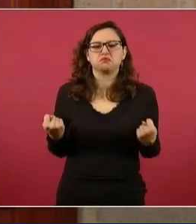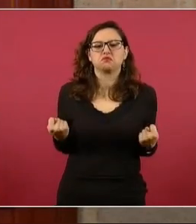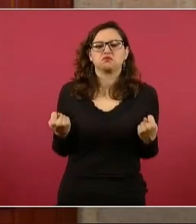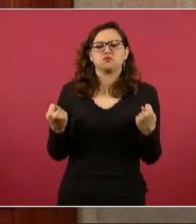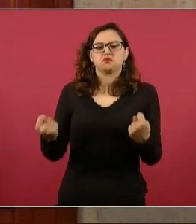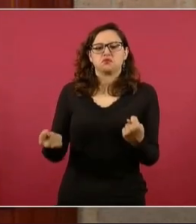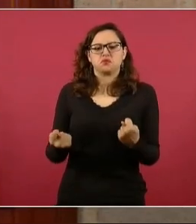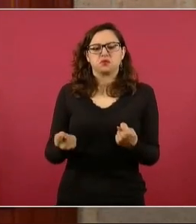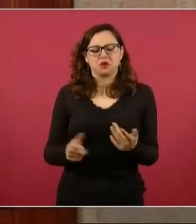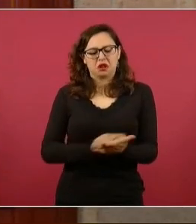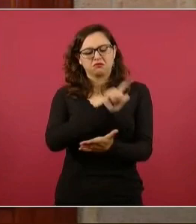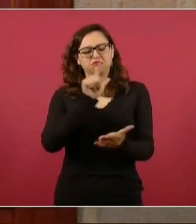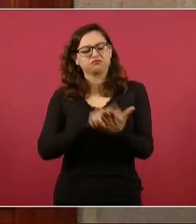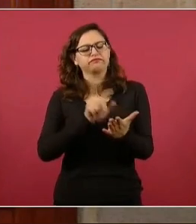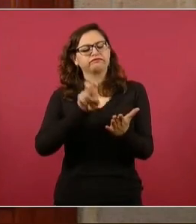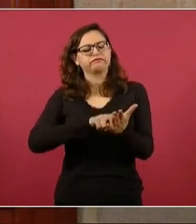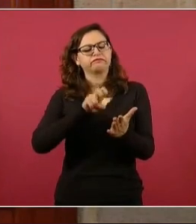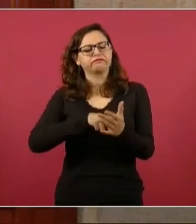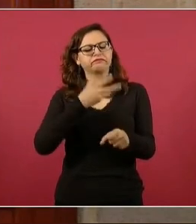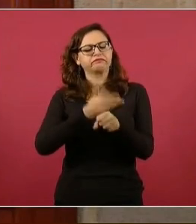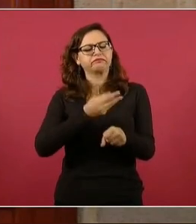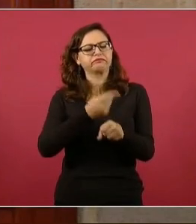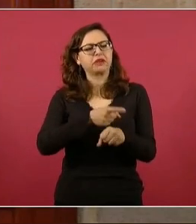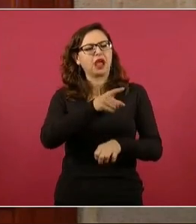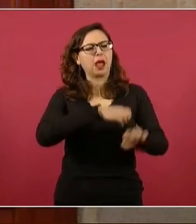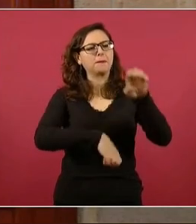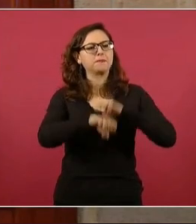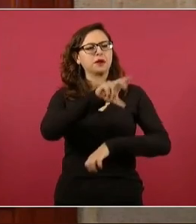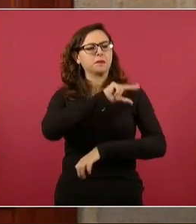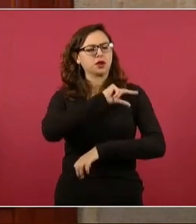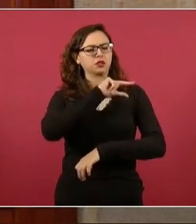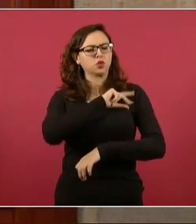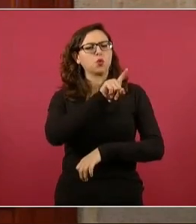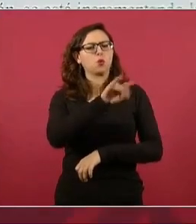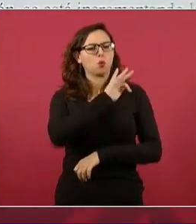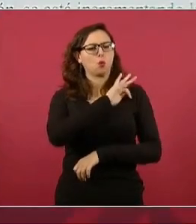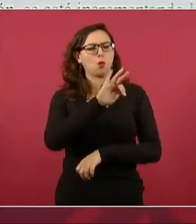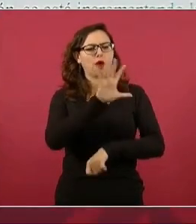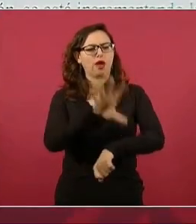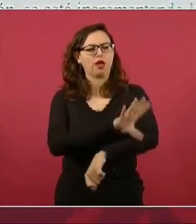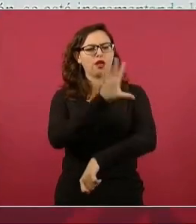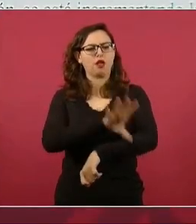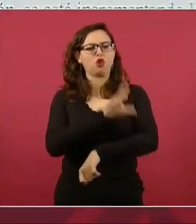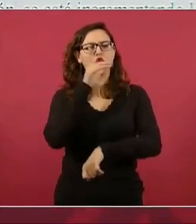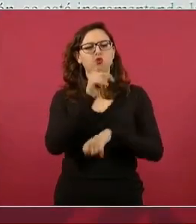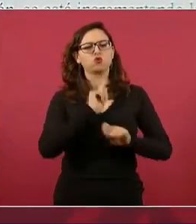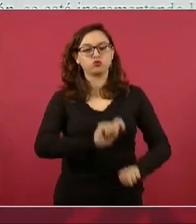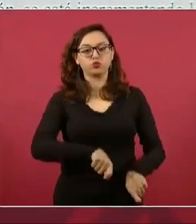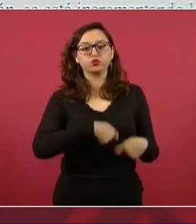principalmente extranjeras, generar energía eléctrica. Hoy,